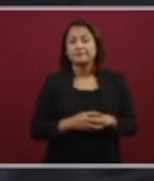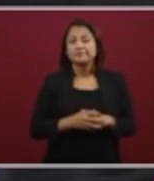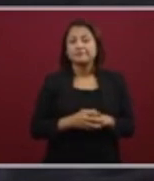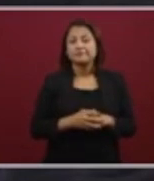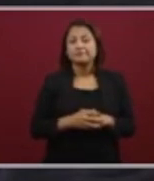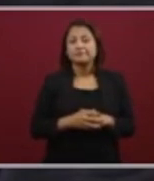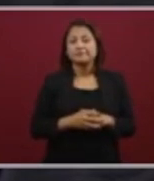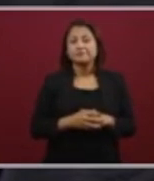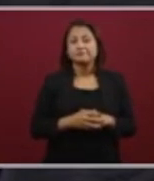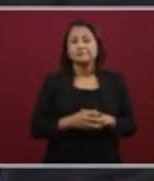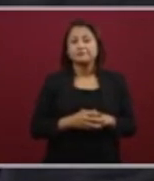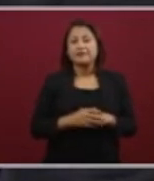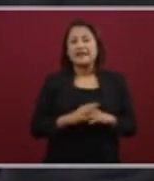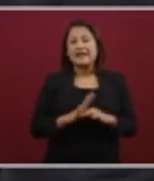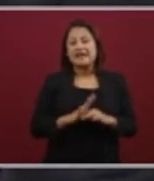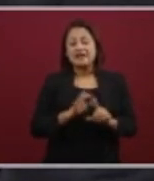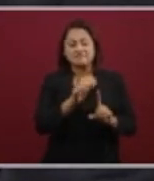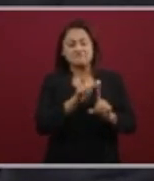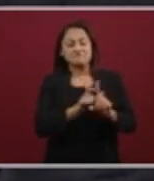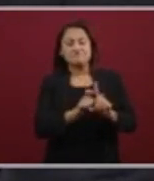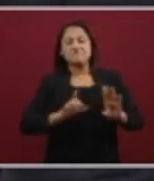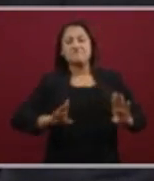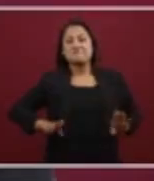de conservadores,